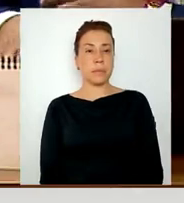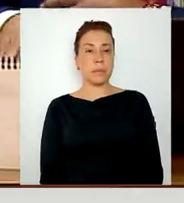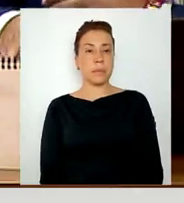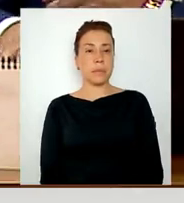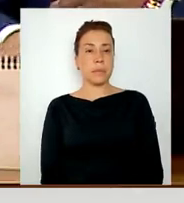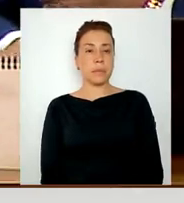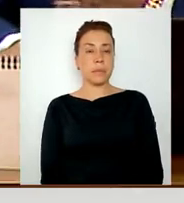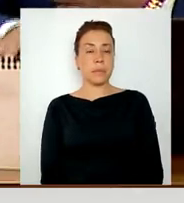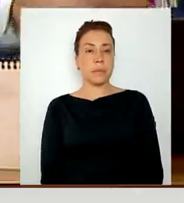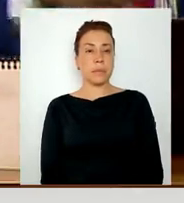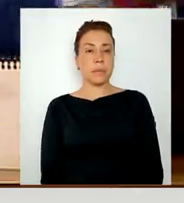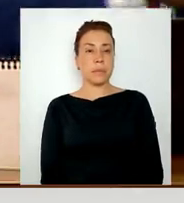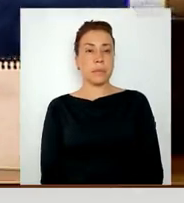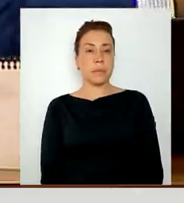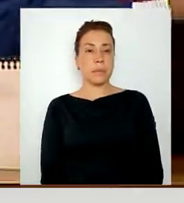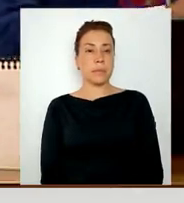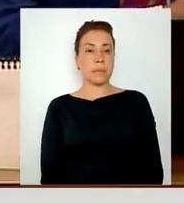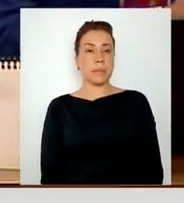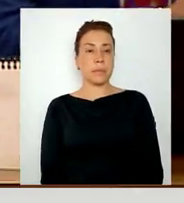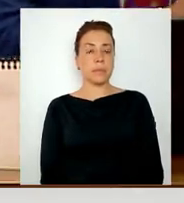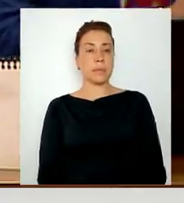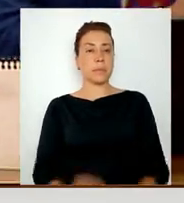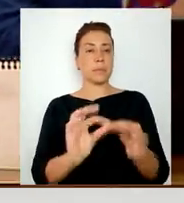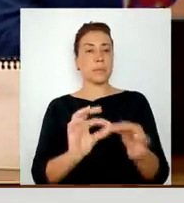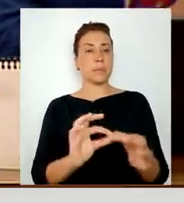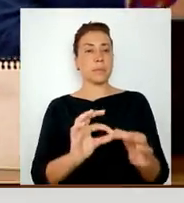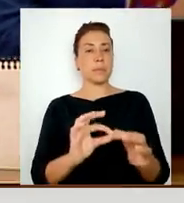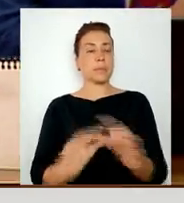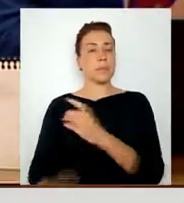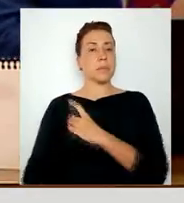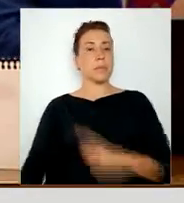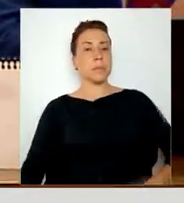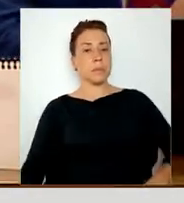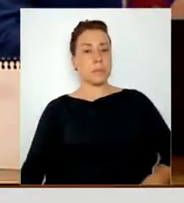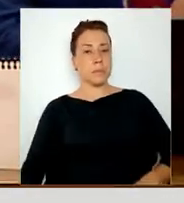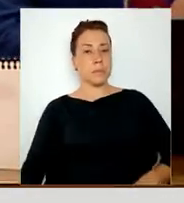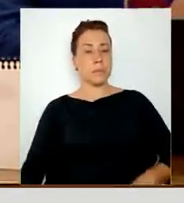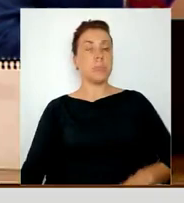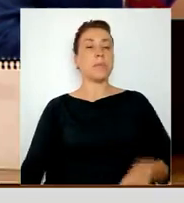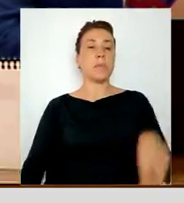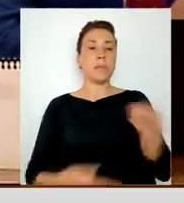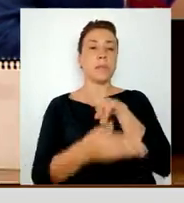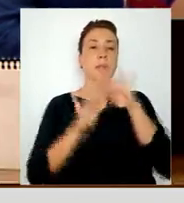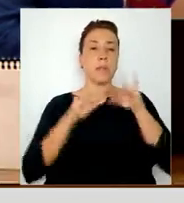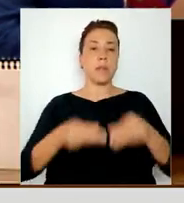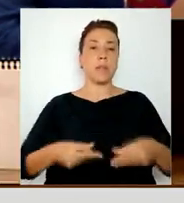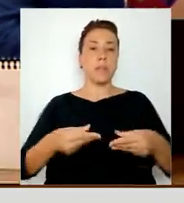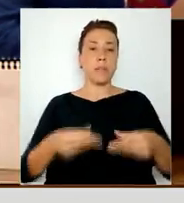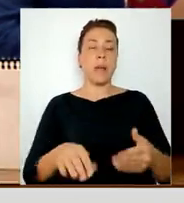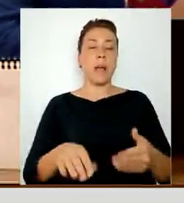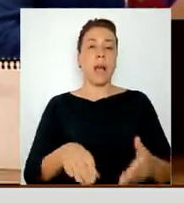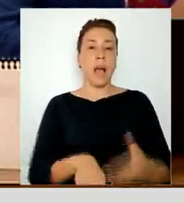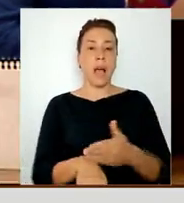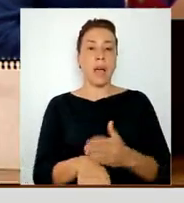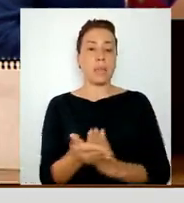muy bien muchas gracias diputado mellado por rendir el informe antes de entrar en tiempo de votaciones queremos